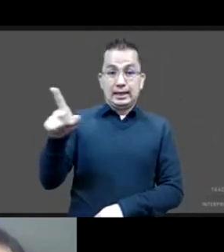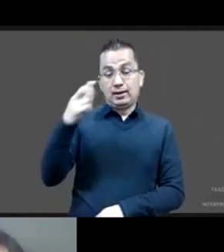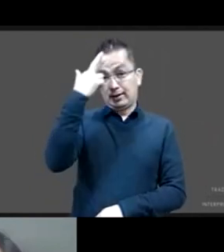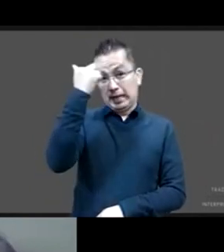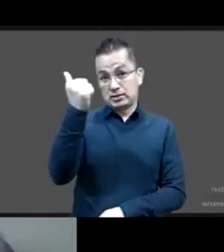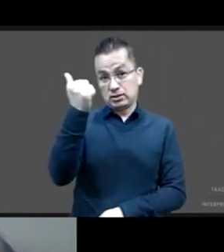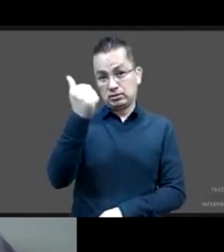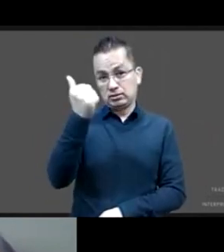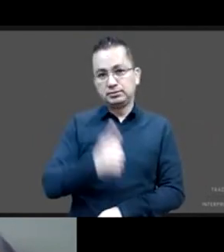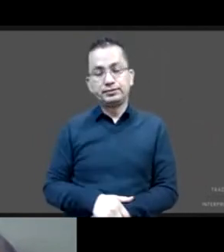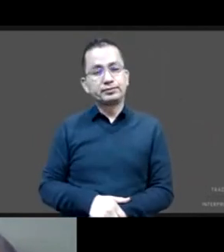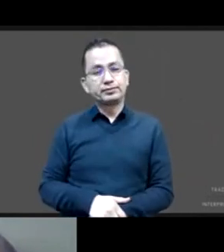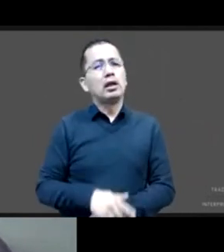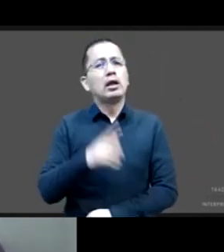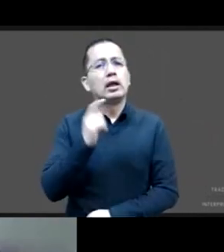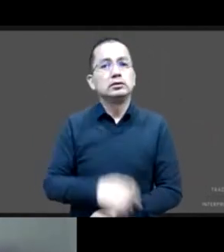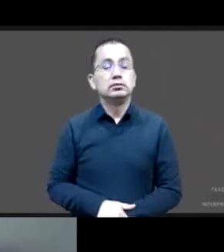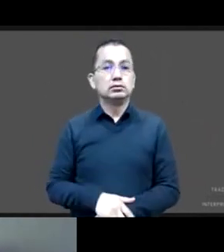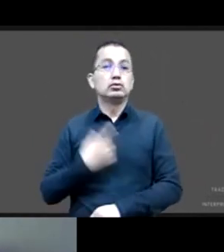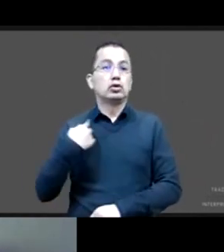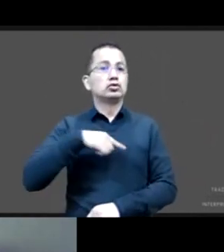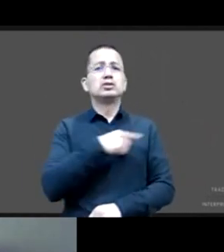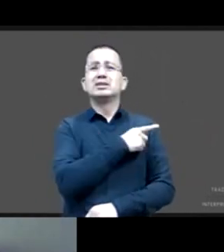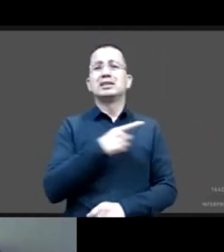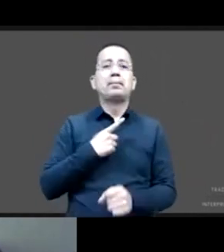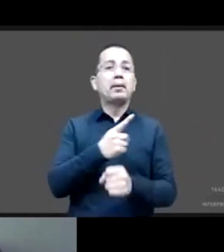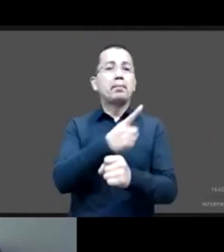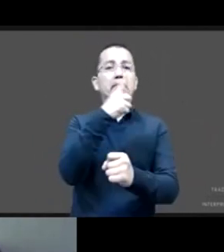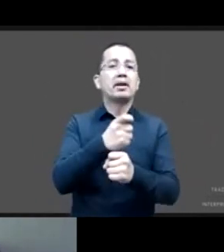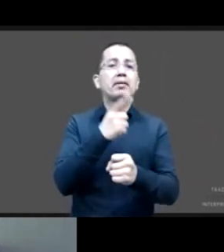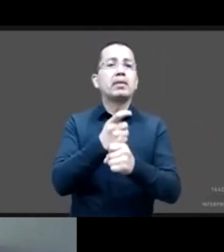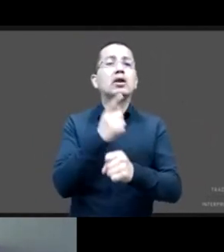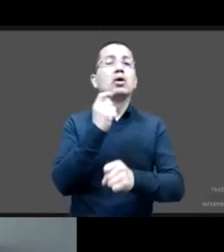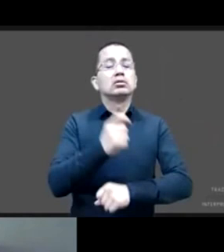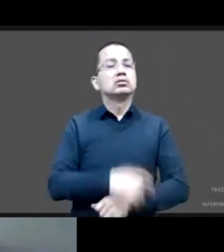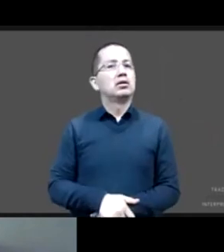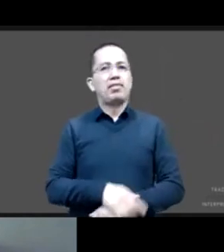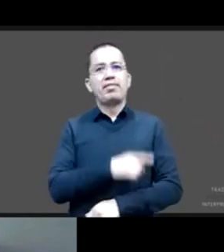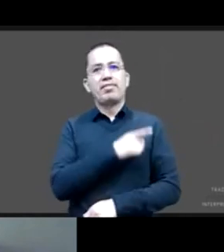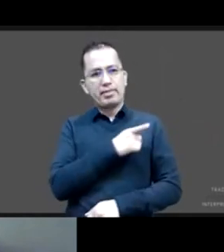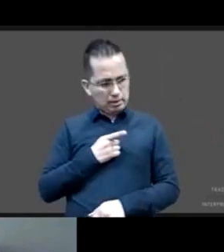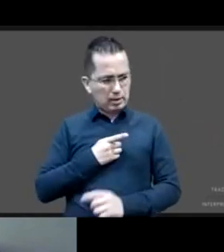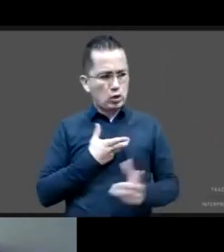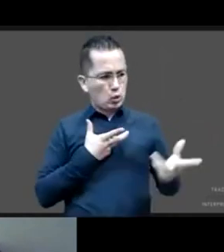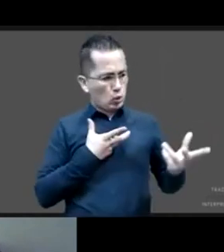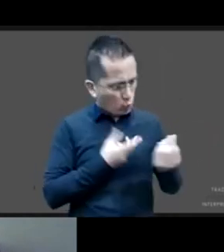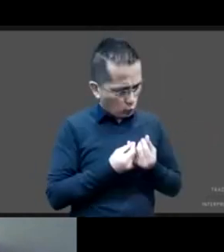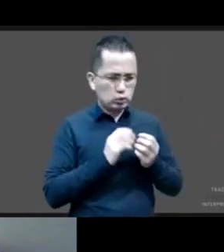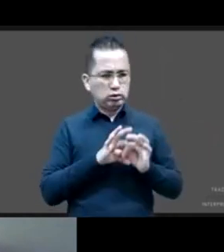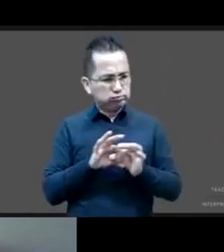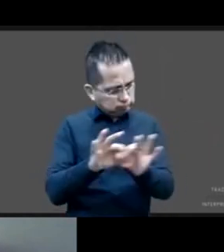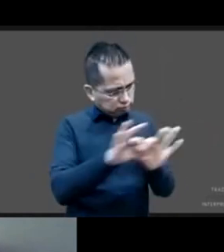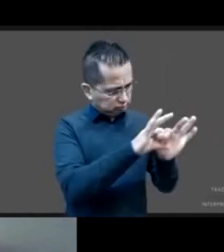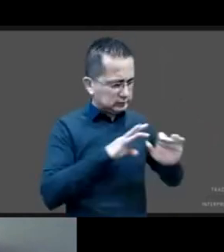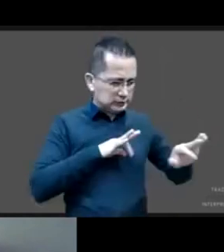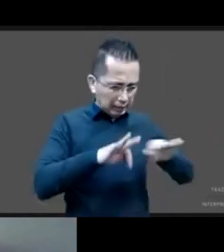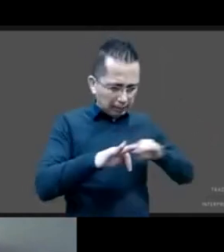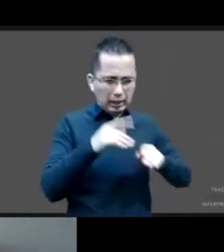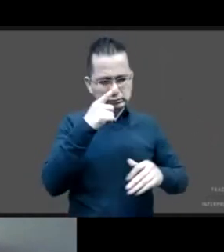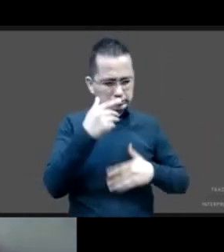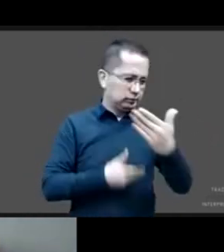como institucional es tratar de hacer esta sinergia de empezar a trabajar todos juntos por el bien común creo que